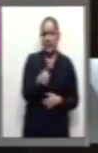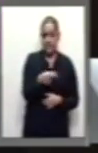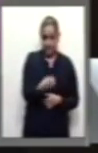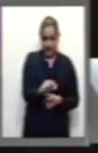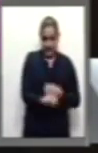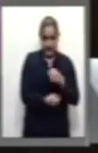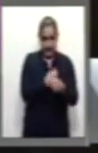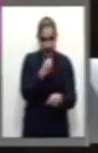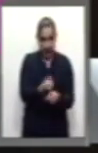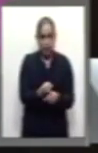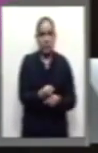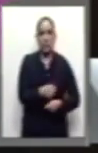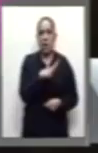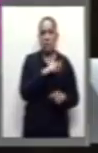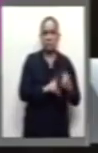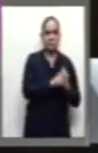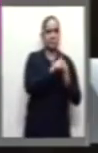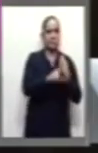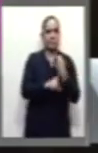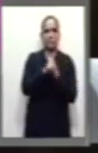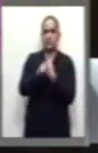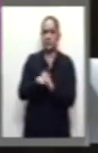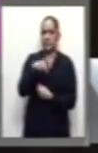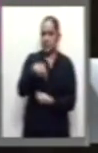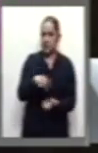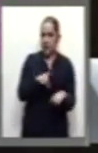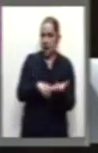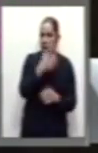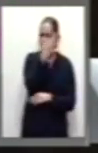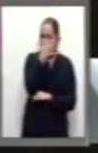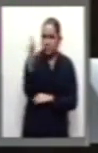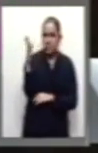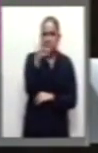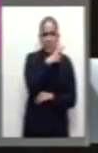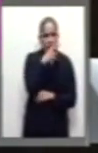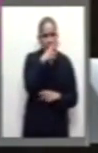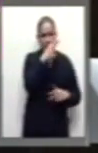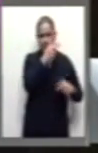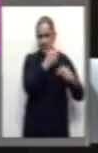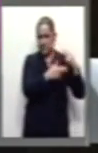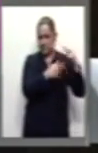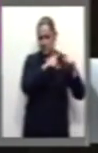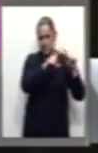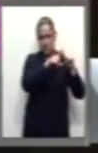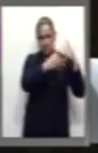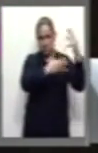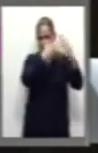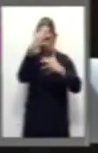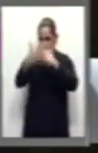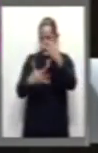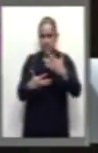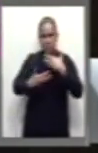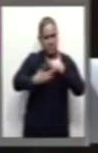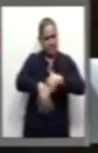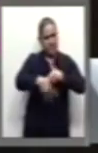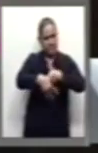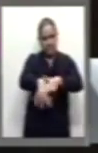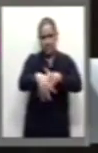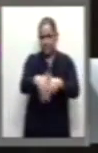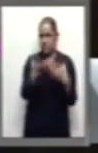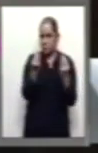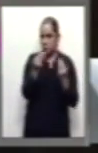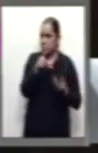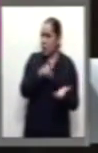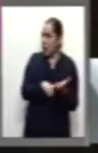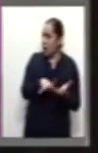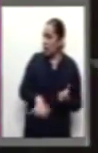severas crisis ambientales, un aumento muy importante de las manifestaciones de descontento en la